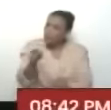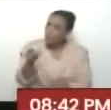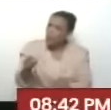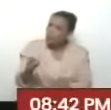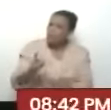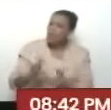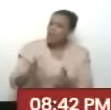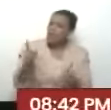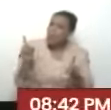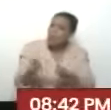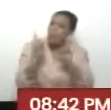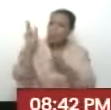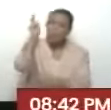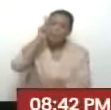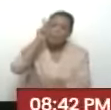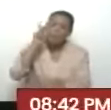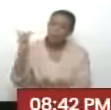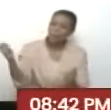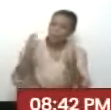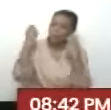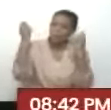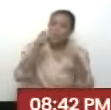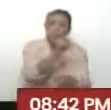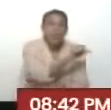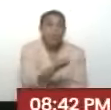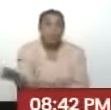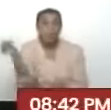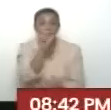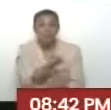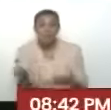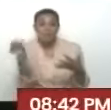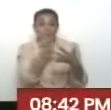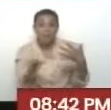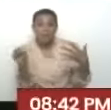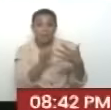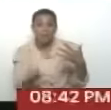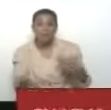el gran profesor de esta campaña. Usted todas las semanas... Por eso Girafales, todos, me llaman.